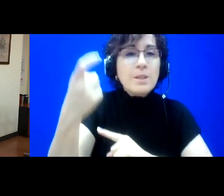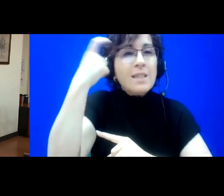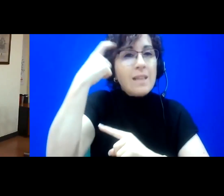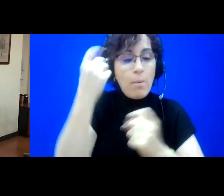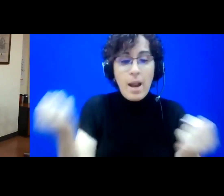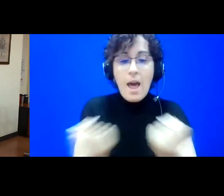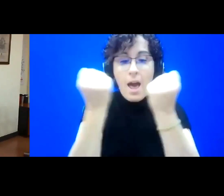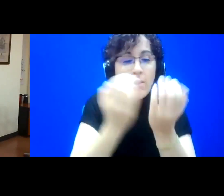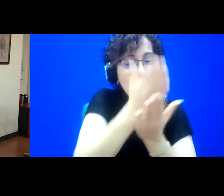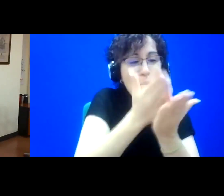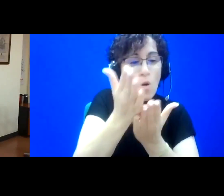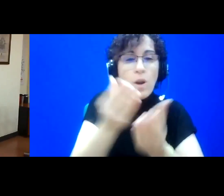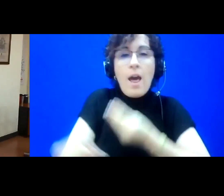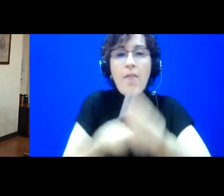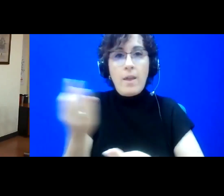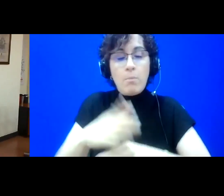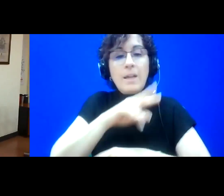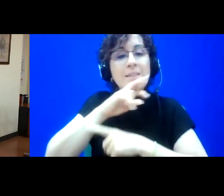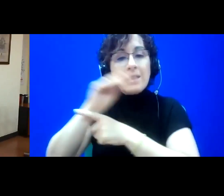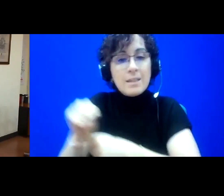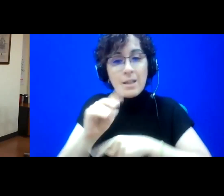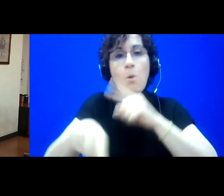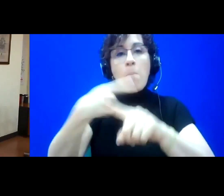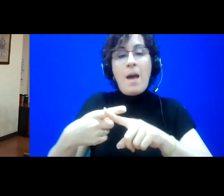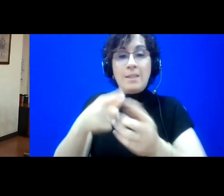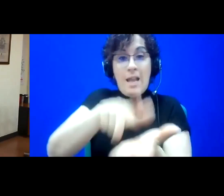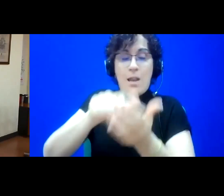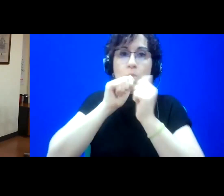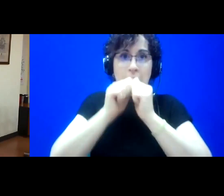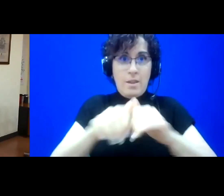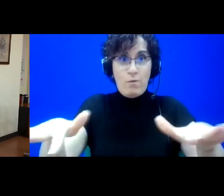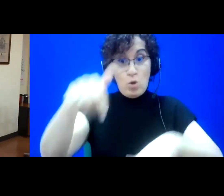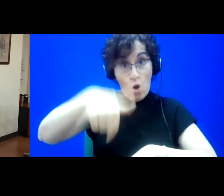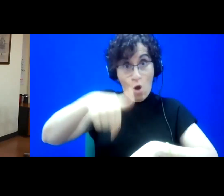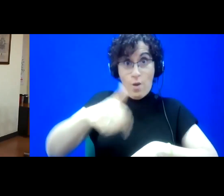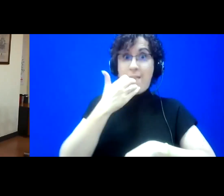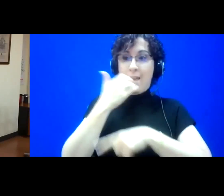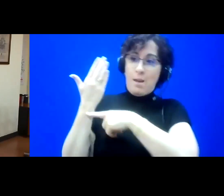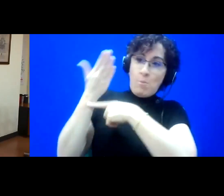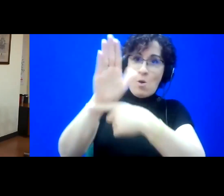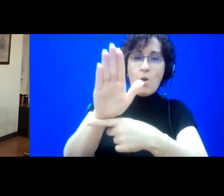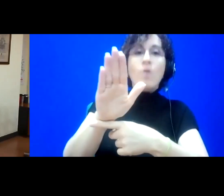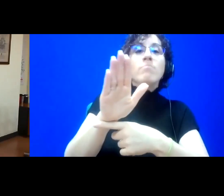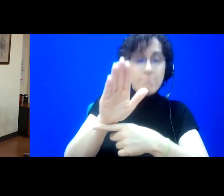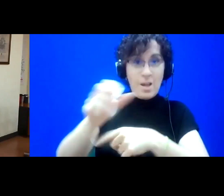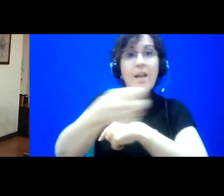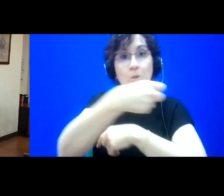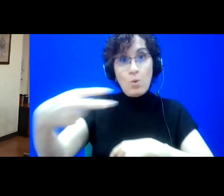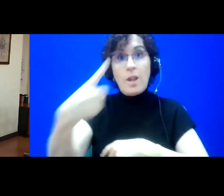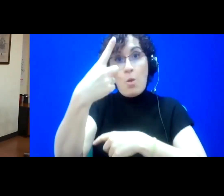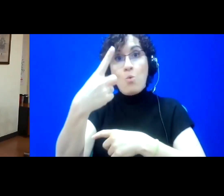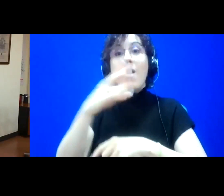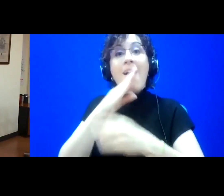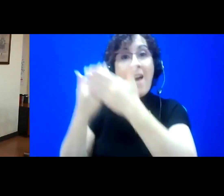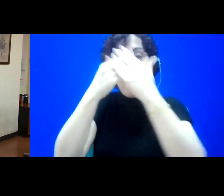para la preservación y difusión de las lenguas. Hoy se exponen y analizan aquí los resultados de uno de esos